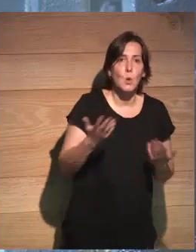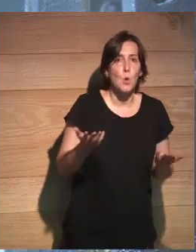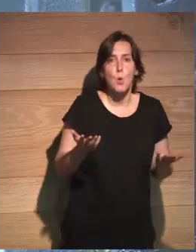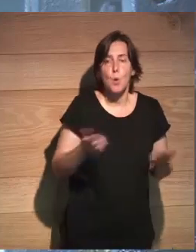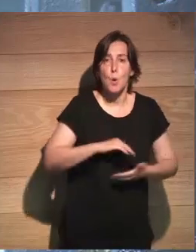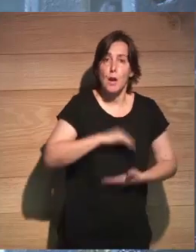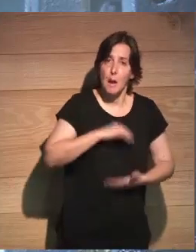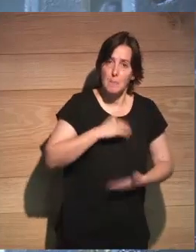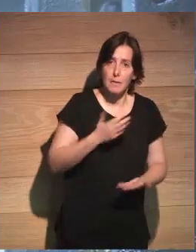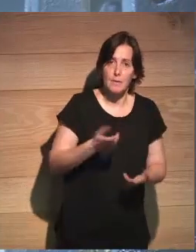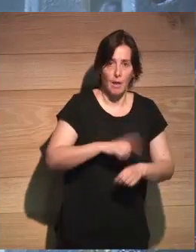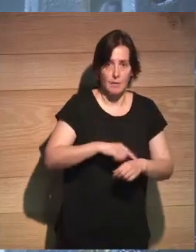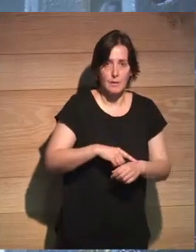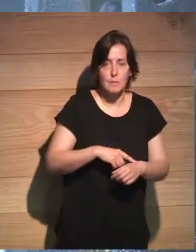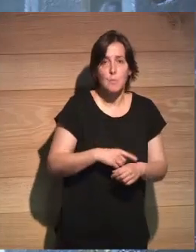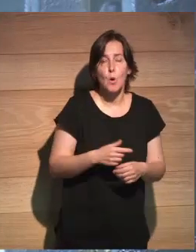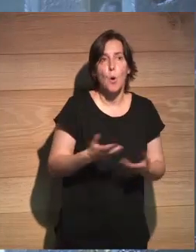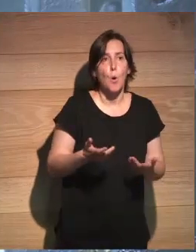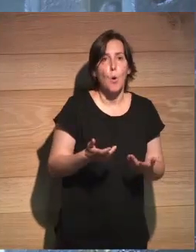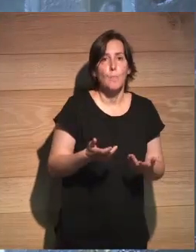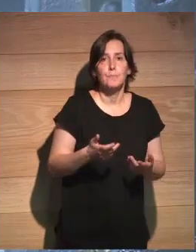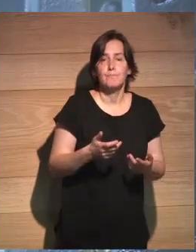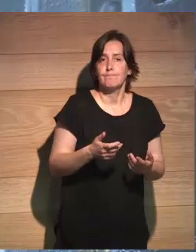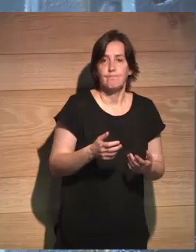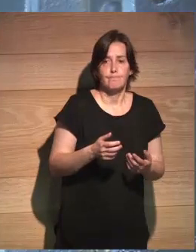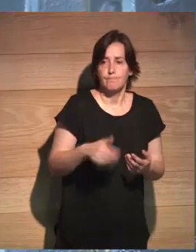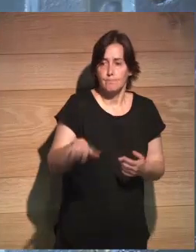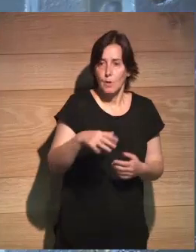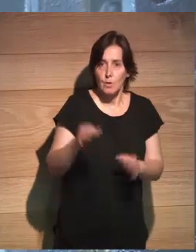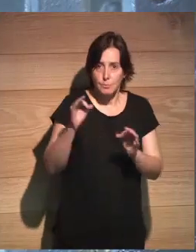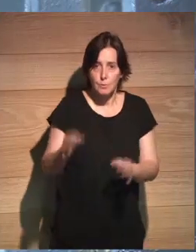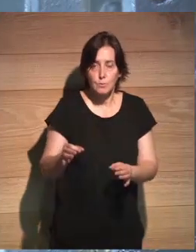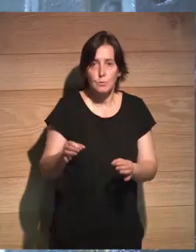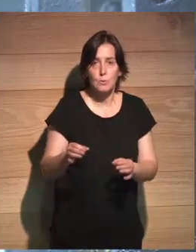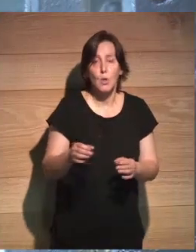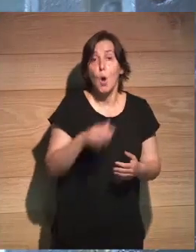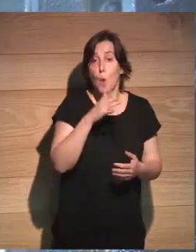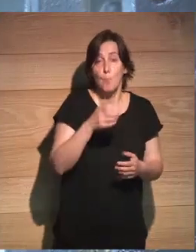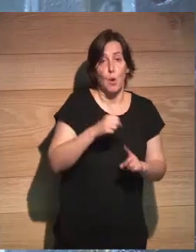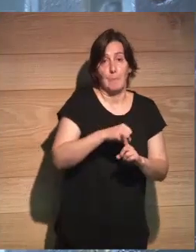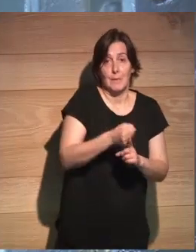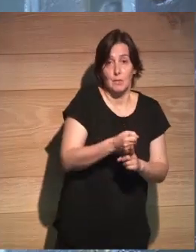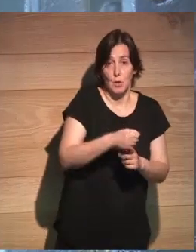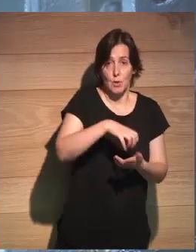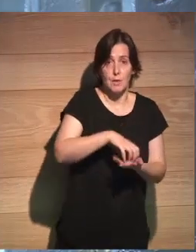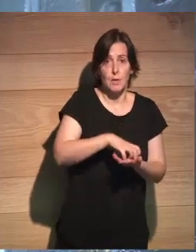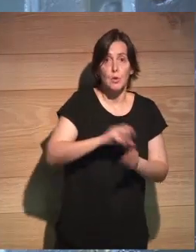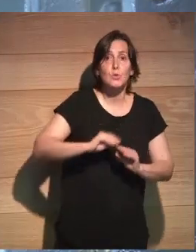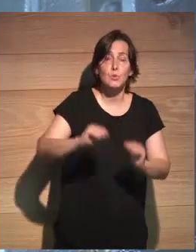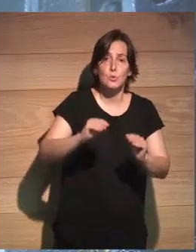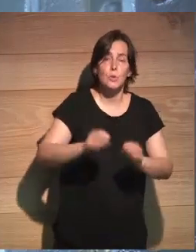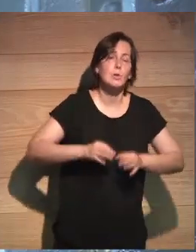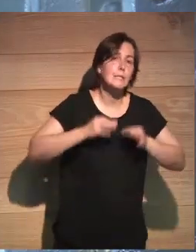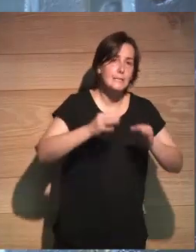mayor capacidad, por tener más tiempo, por estar situados en el lugar oportuno, por tener más presión de su centro, siempre